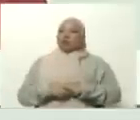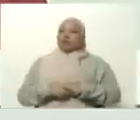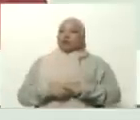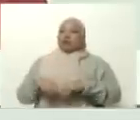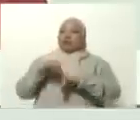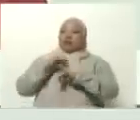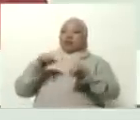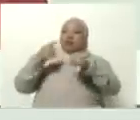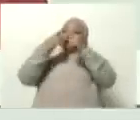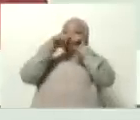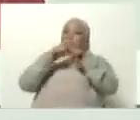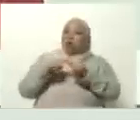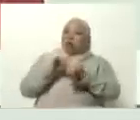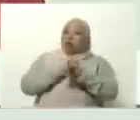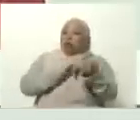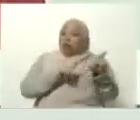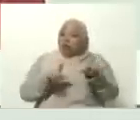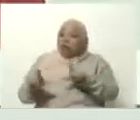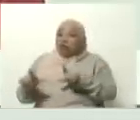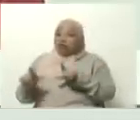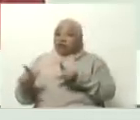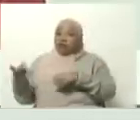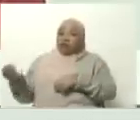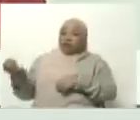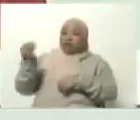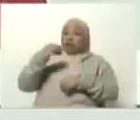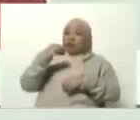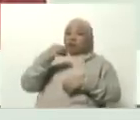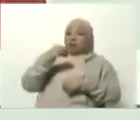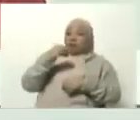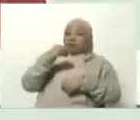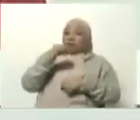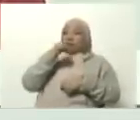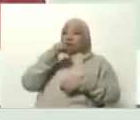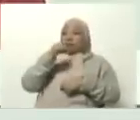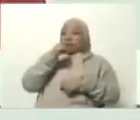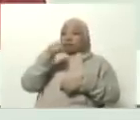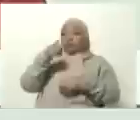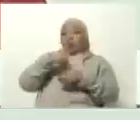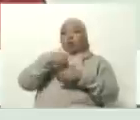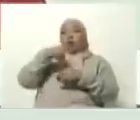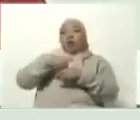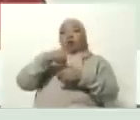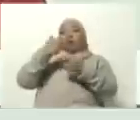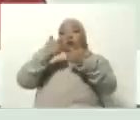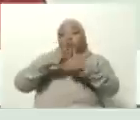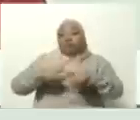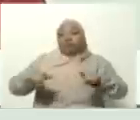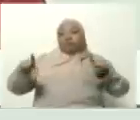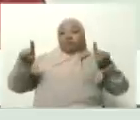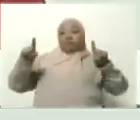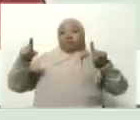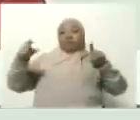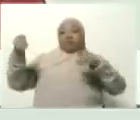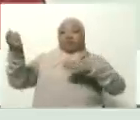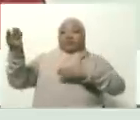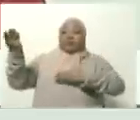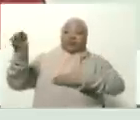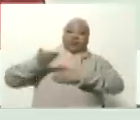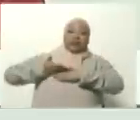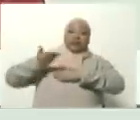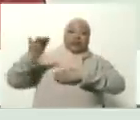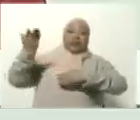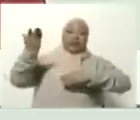totalmente, porque no tenemos ningún problema, pero le vamos a agregar una parte. Queremos elecciones libres de sanciones, de